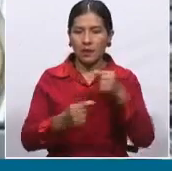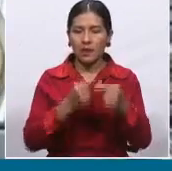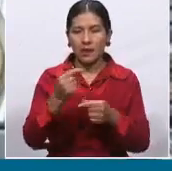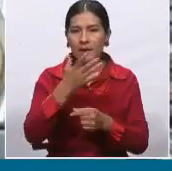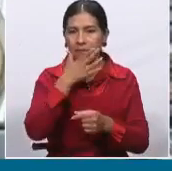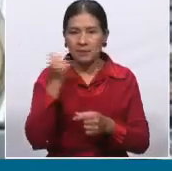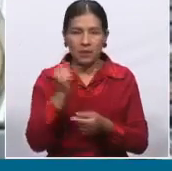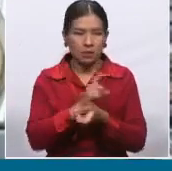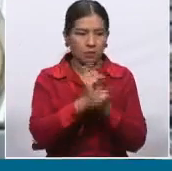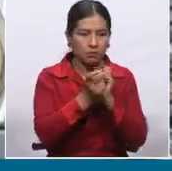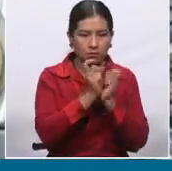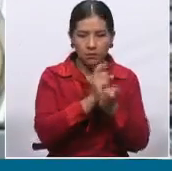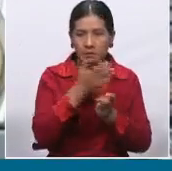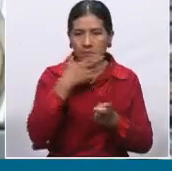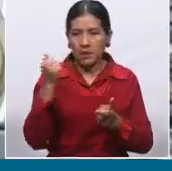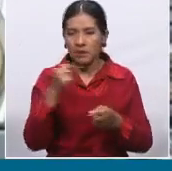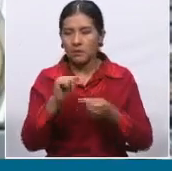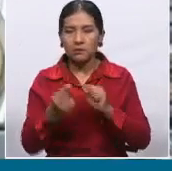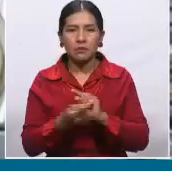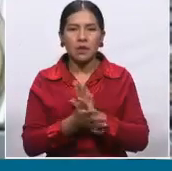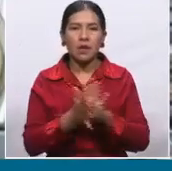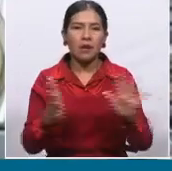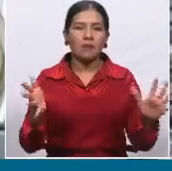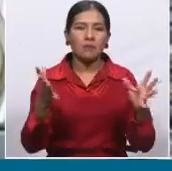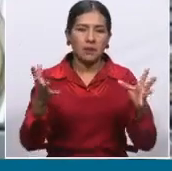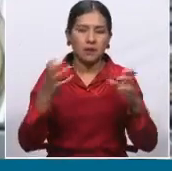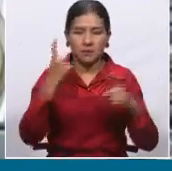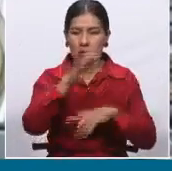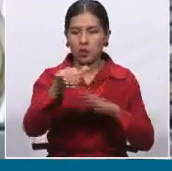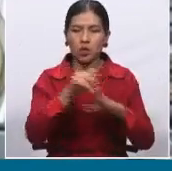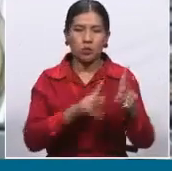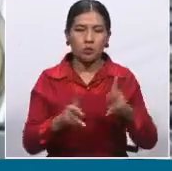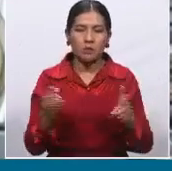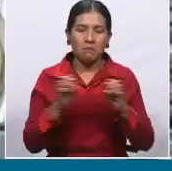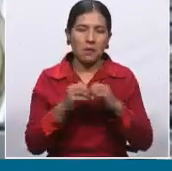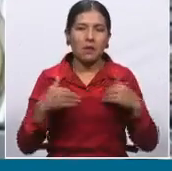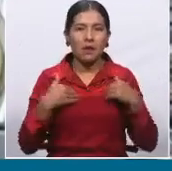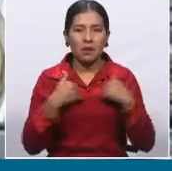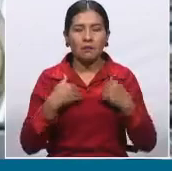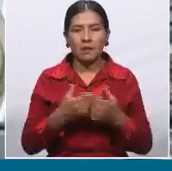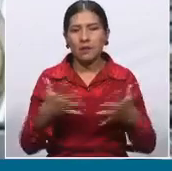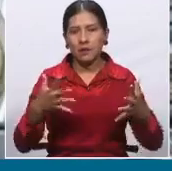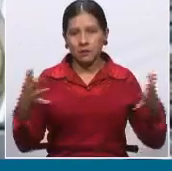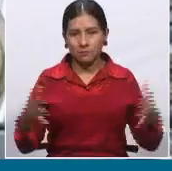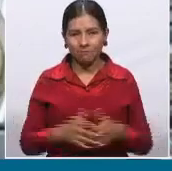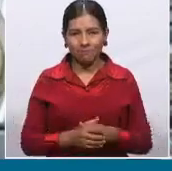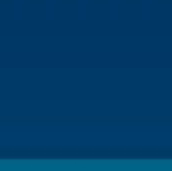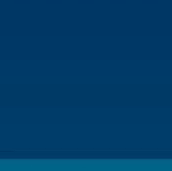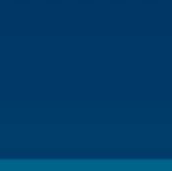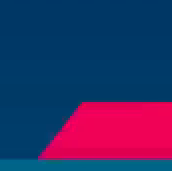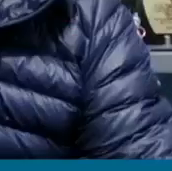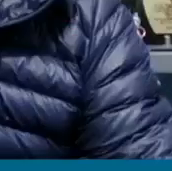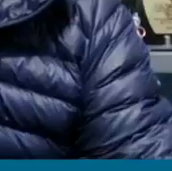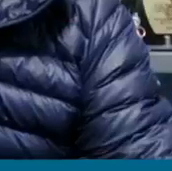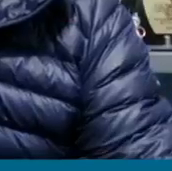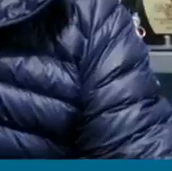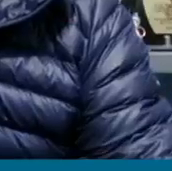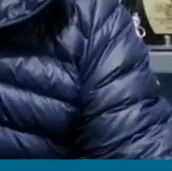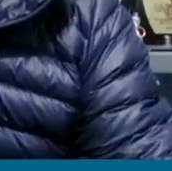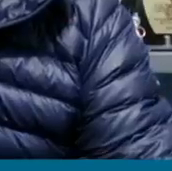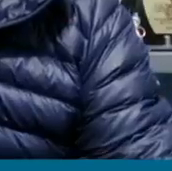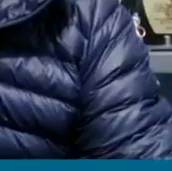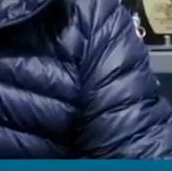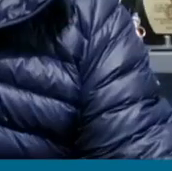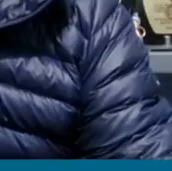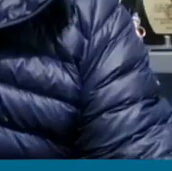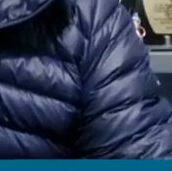que seguir trabajándose, ampliándose, de tal modo que nuestra población sea cada vez mayor. Bien, viceministro Mayen Herrera, efectivamente es muy, muy